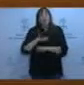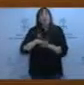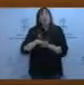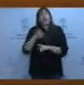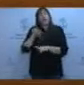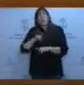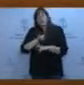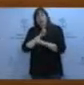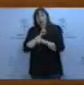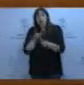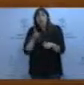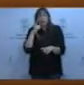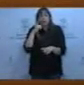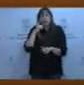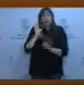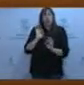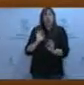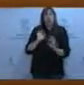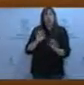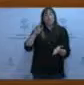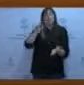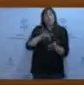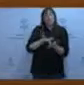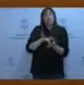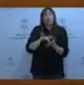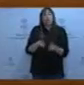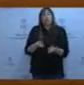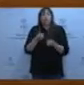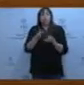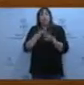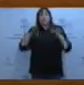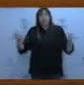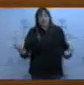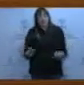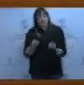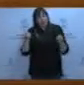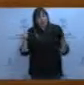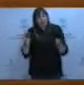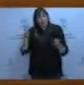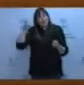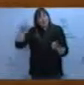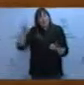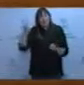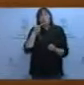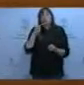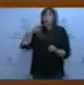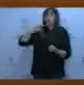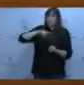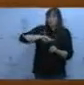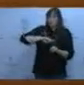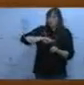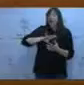cautelas en orden a las campañas divulgativas. Dejemos que sean ellos los que nos digan si siguen siendo